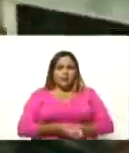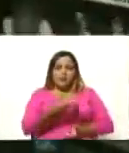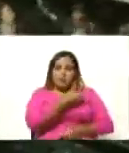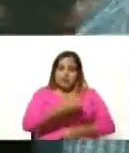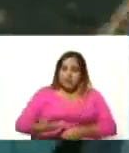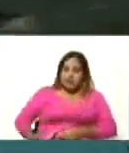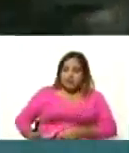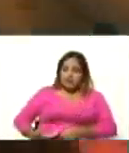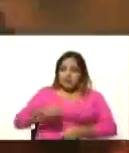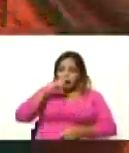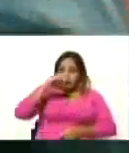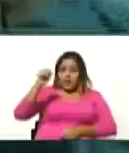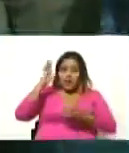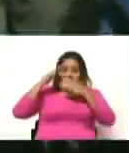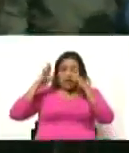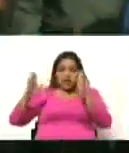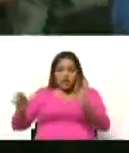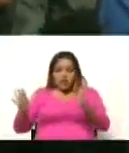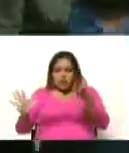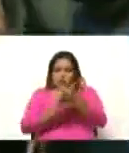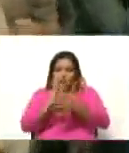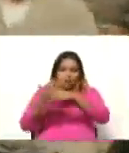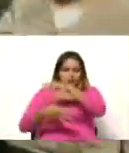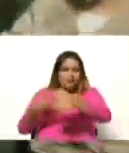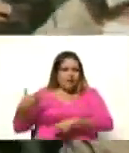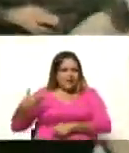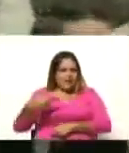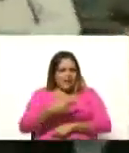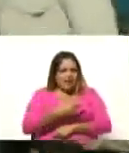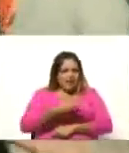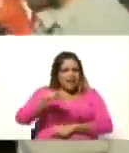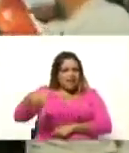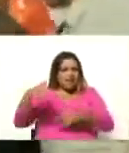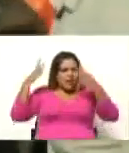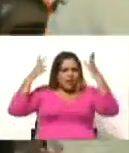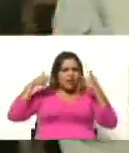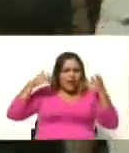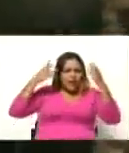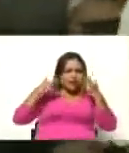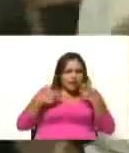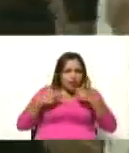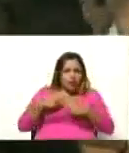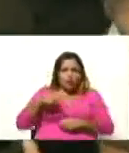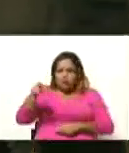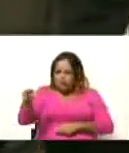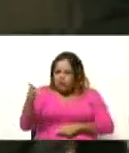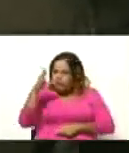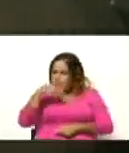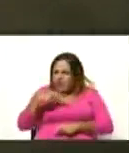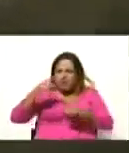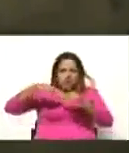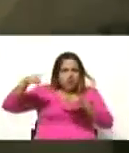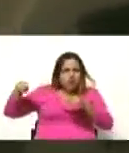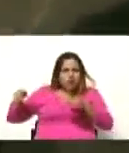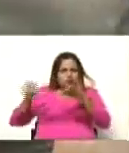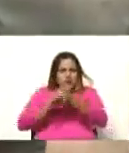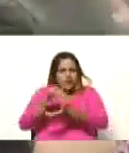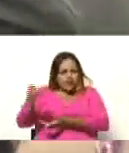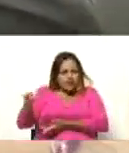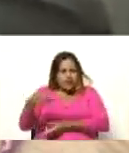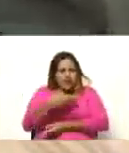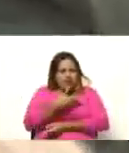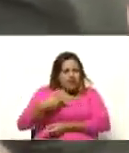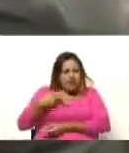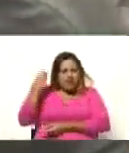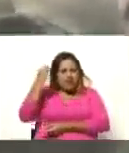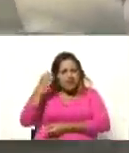Nicolás Maduro atendiendo la tragedia en Tejerías y luego en El Castaño. Usted no tiene un estudio estadístico sobre esto, pero quisiera pedirle